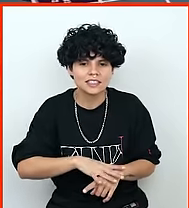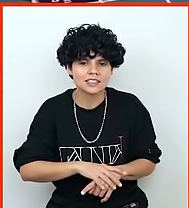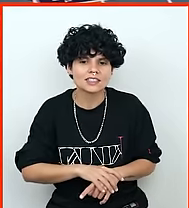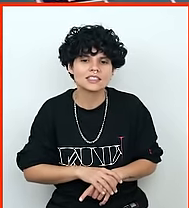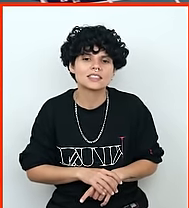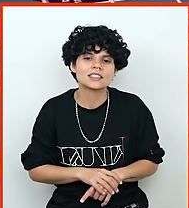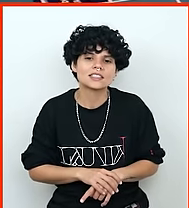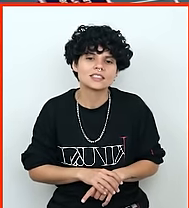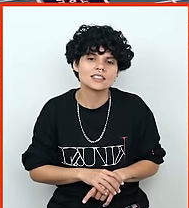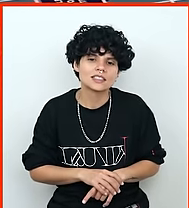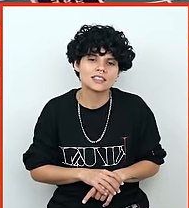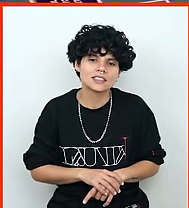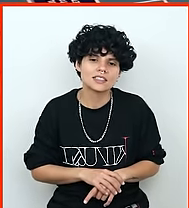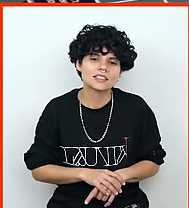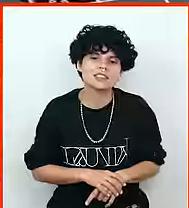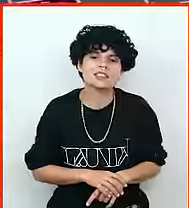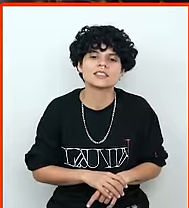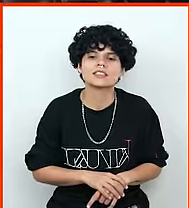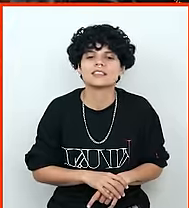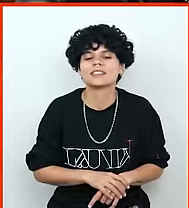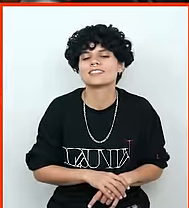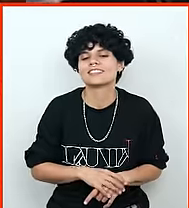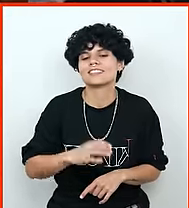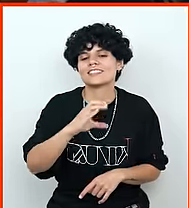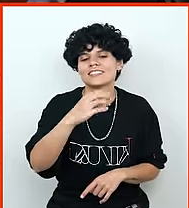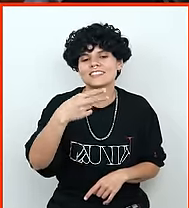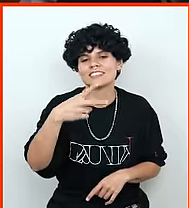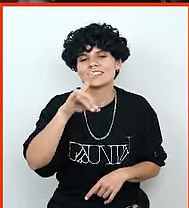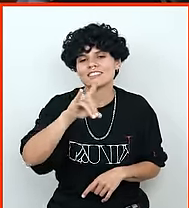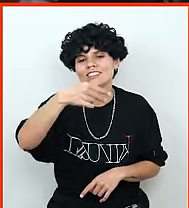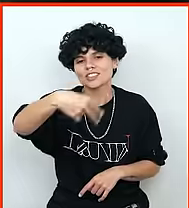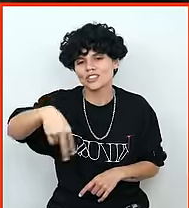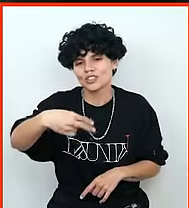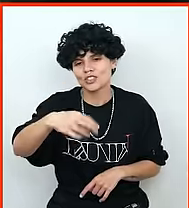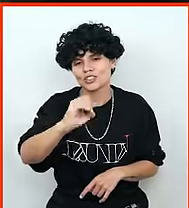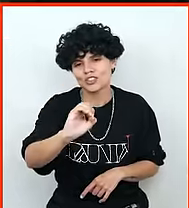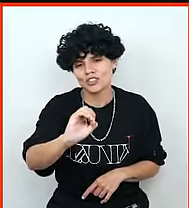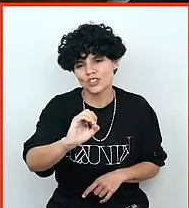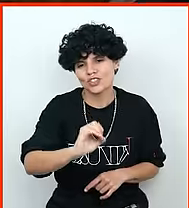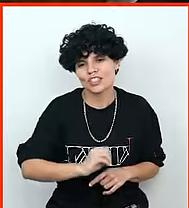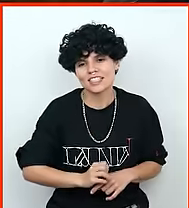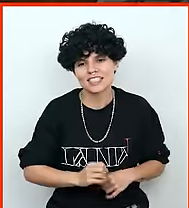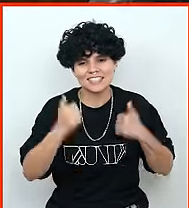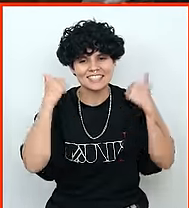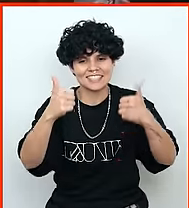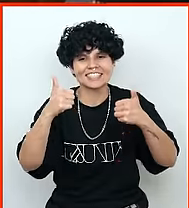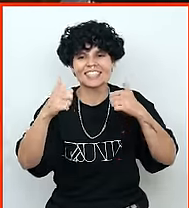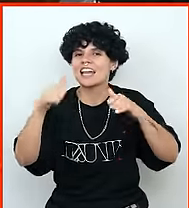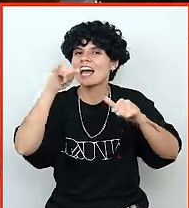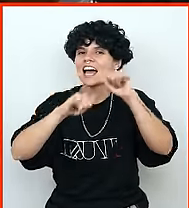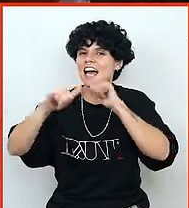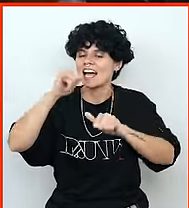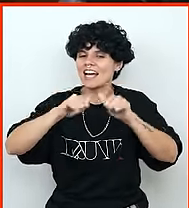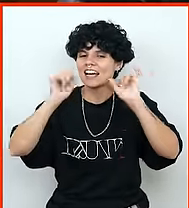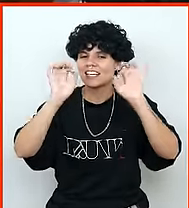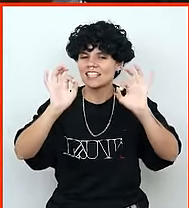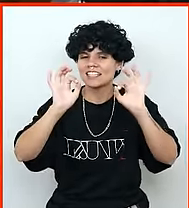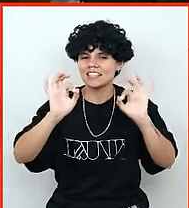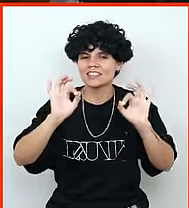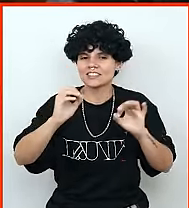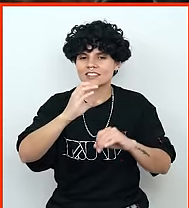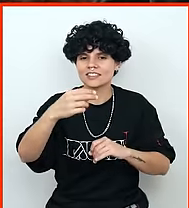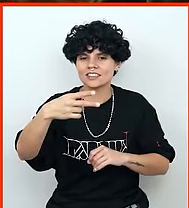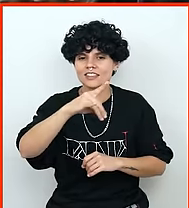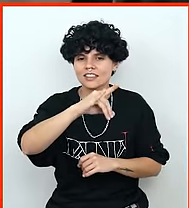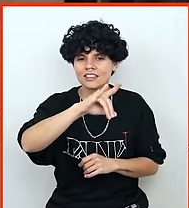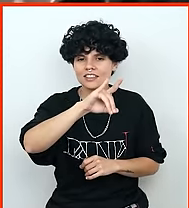Y te voy por CHU y te hago un... Chuño. Ah, en serio. Buena. Hermoso trago, weón. Weón,